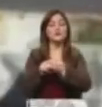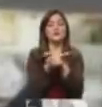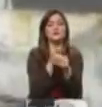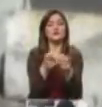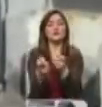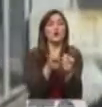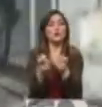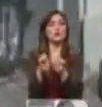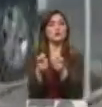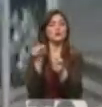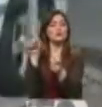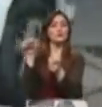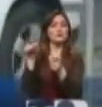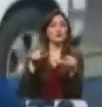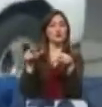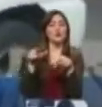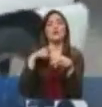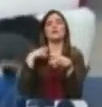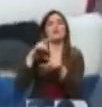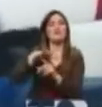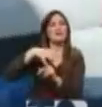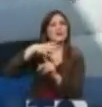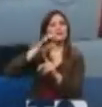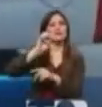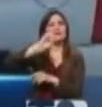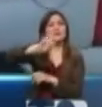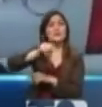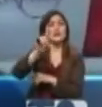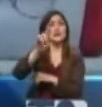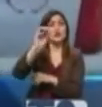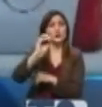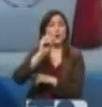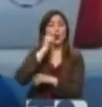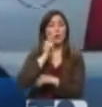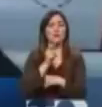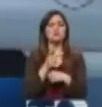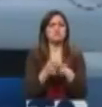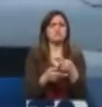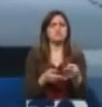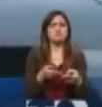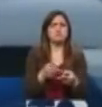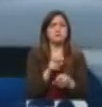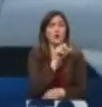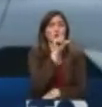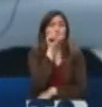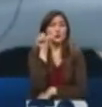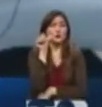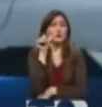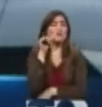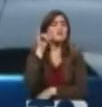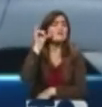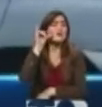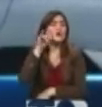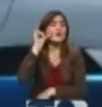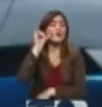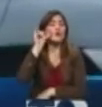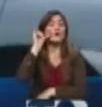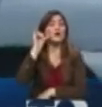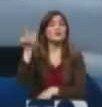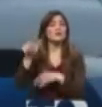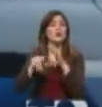el subcircuito elegido. Los sujetos se dedicaban al microtráfico en Amaguaña, al suroriente de